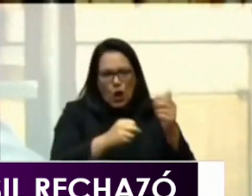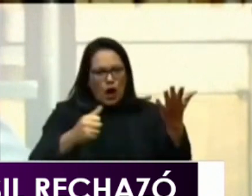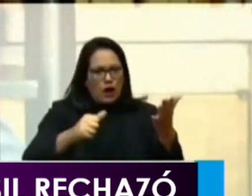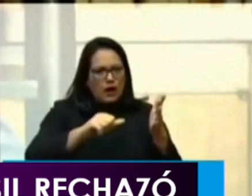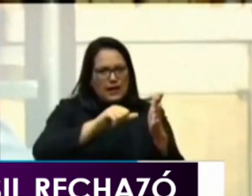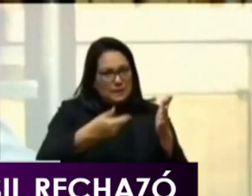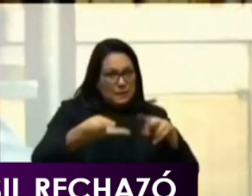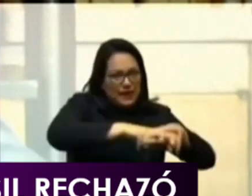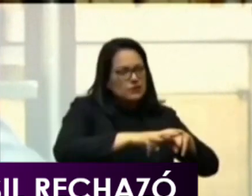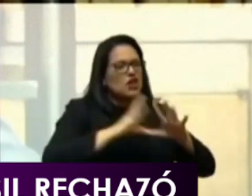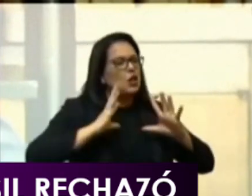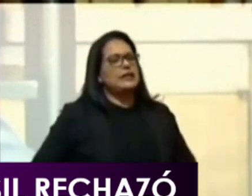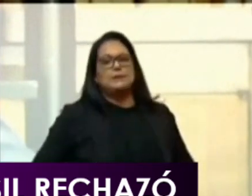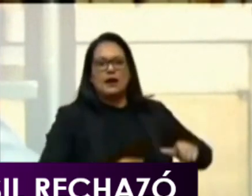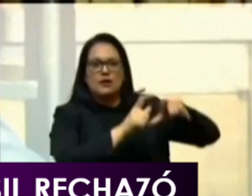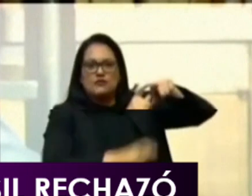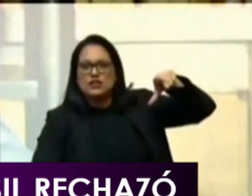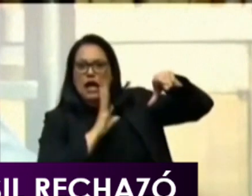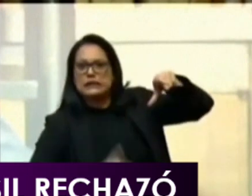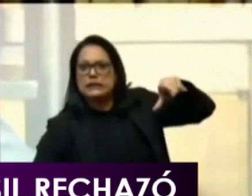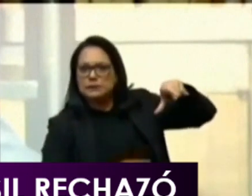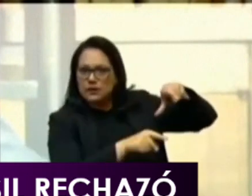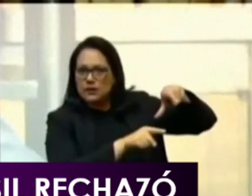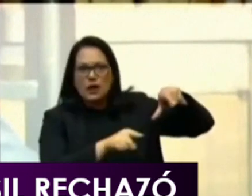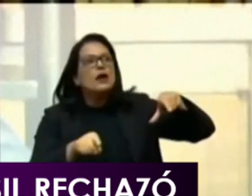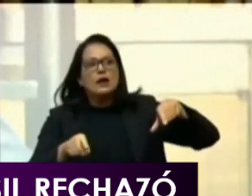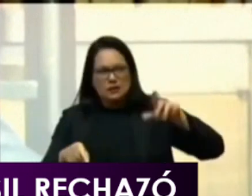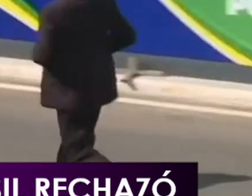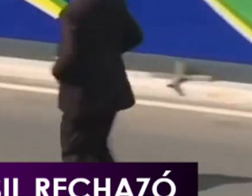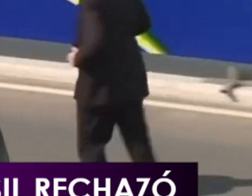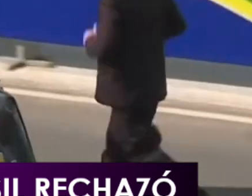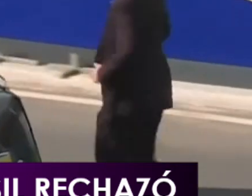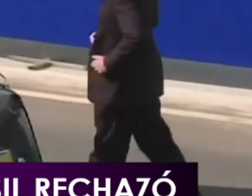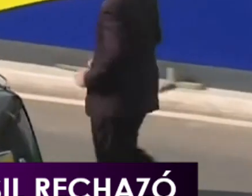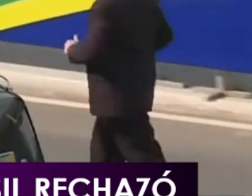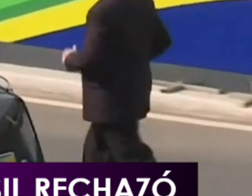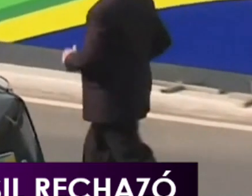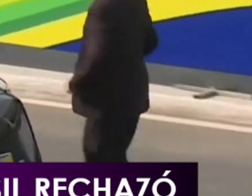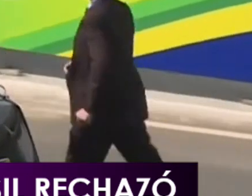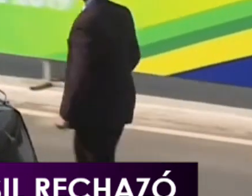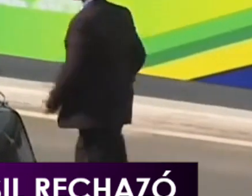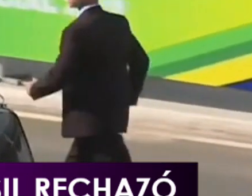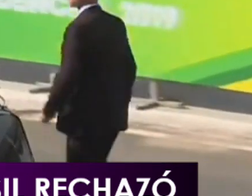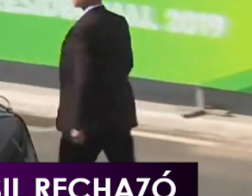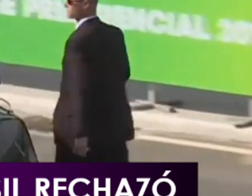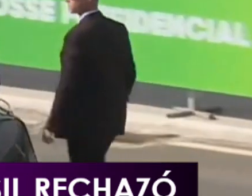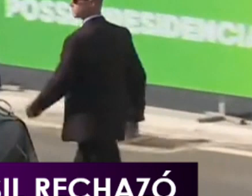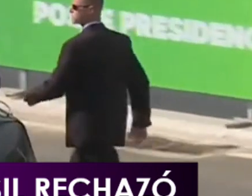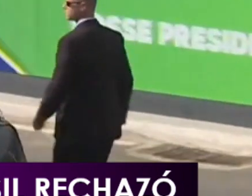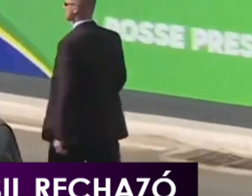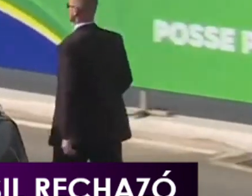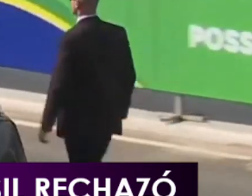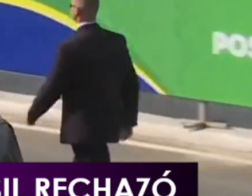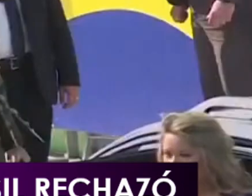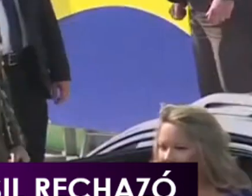en contra y 11 a favor la decisión representa una fuerte derrota para el mandario brasileño quien